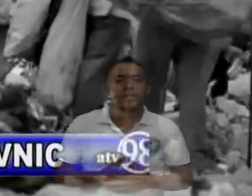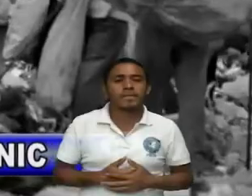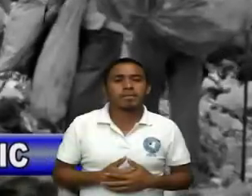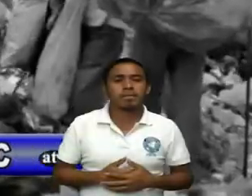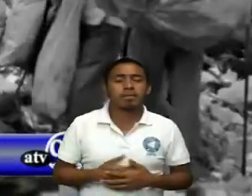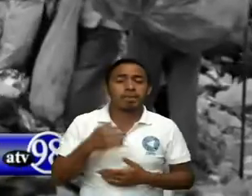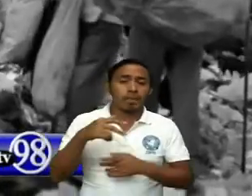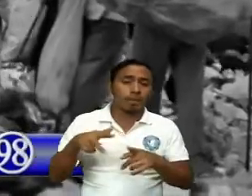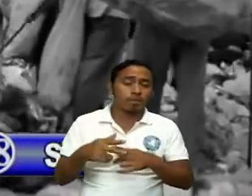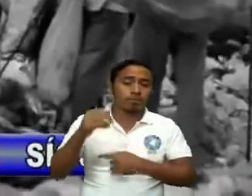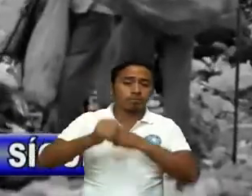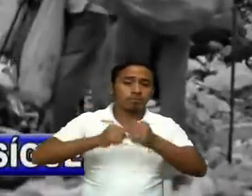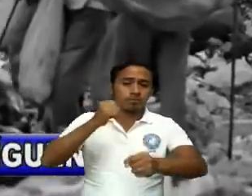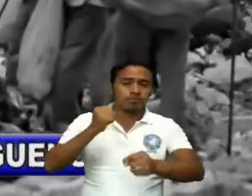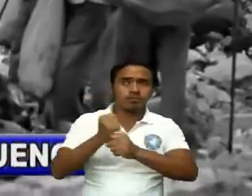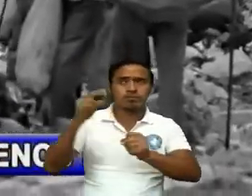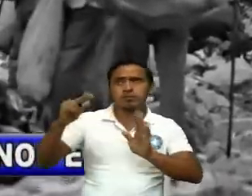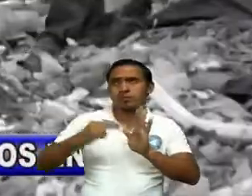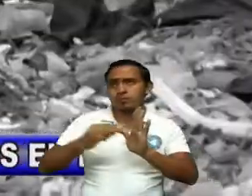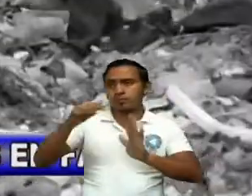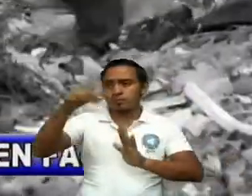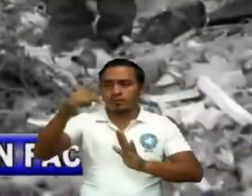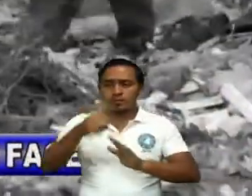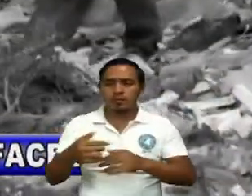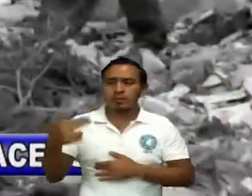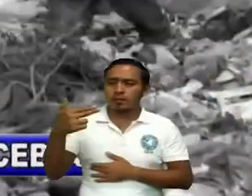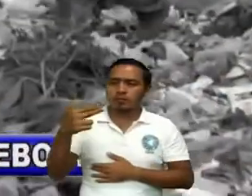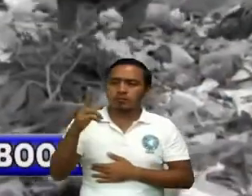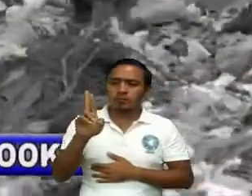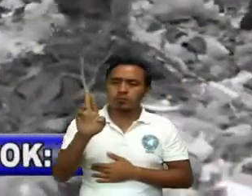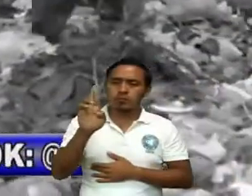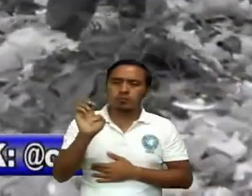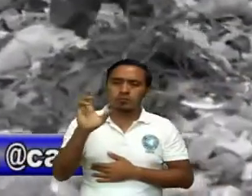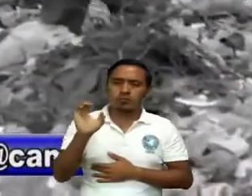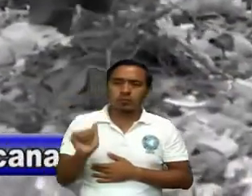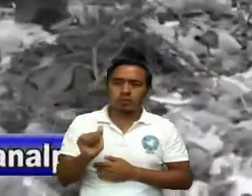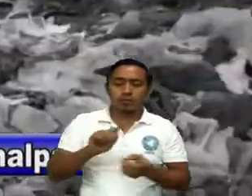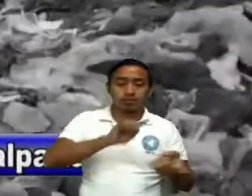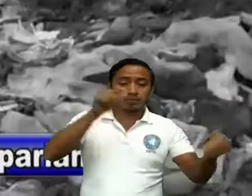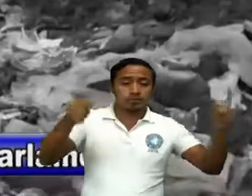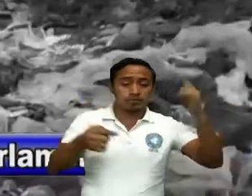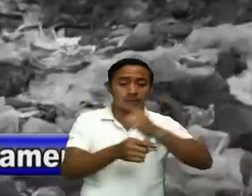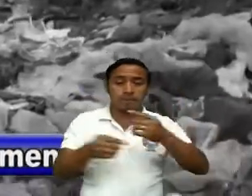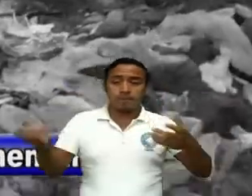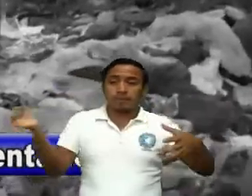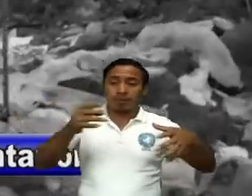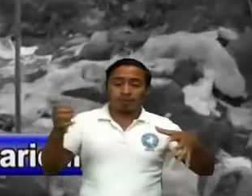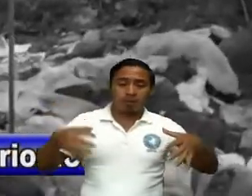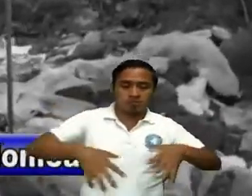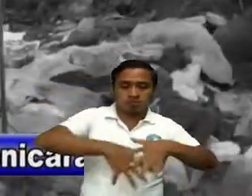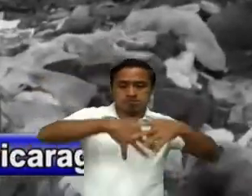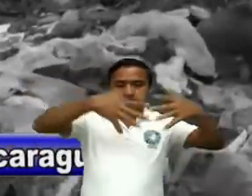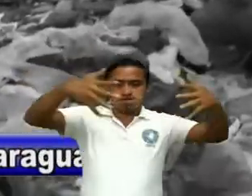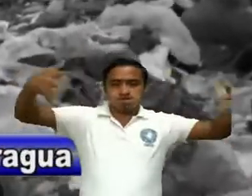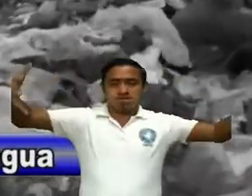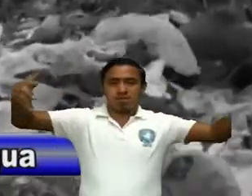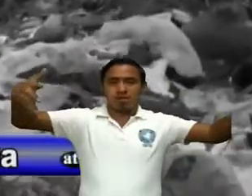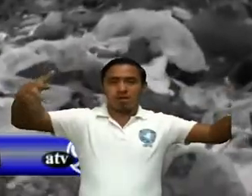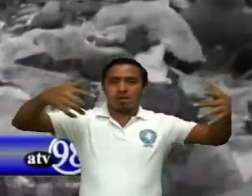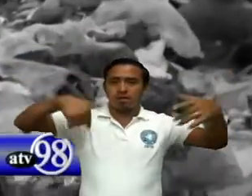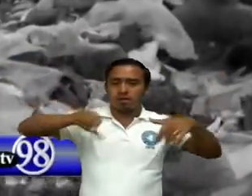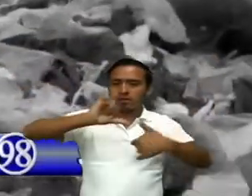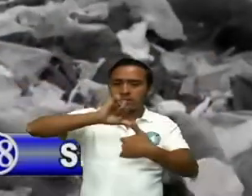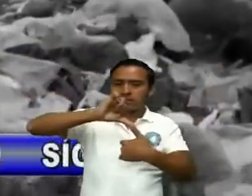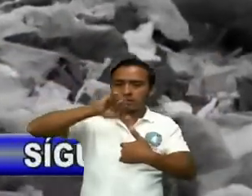Desde el año 2007, La Chureca fue reconvertida y dejó de ser el vertedero de basura a cielo abierto más grande